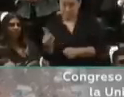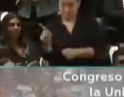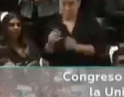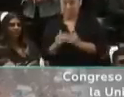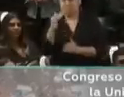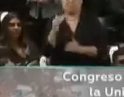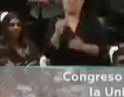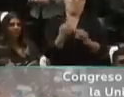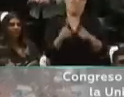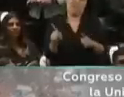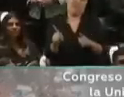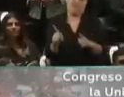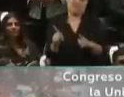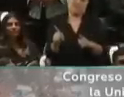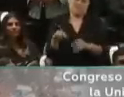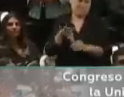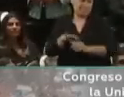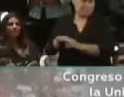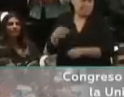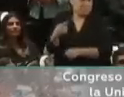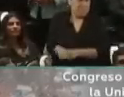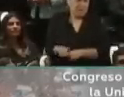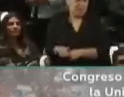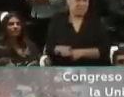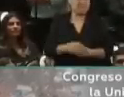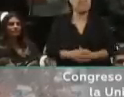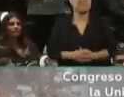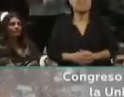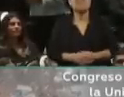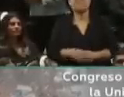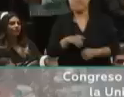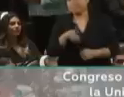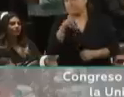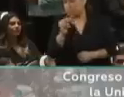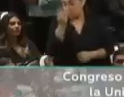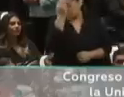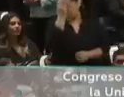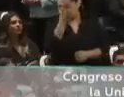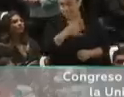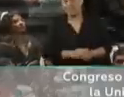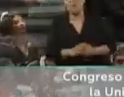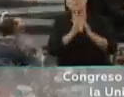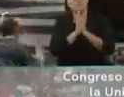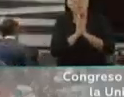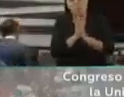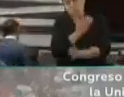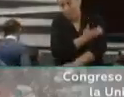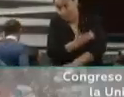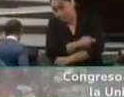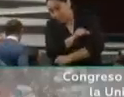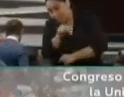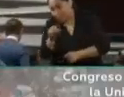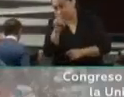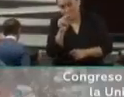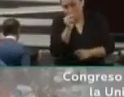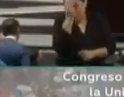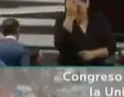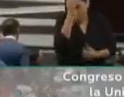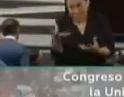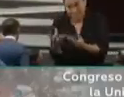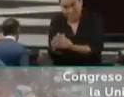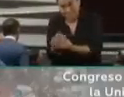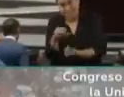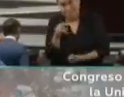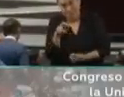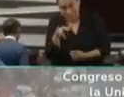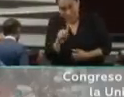que sucedió en las urnas. Porque nunca olvidemos, no lo olviden, compañeras y compañeros del oficialismo,